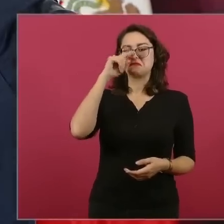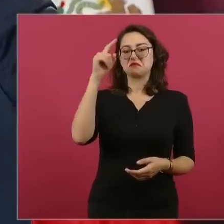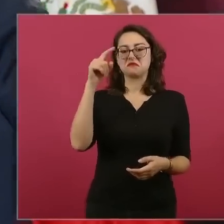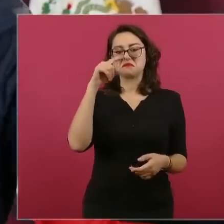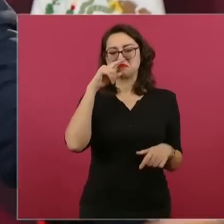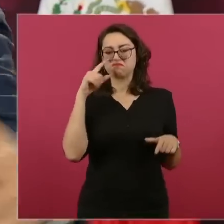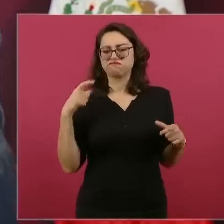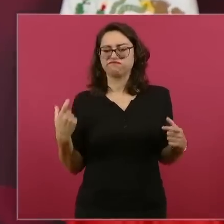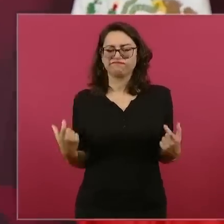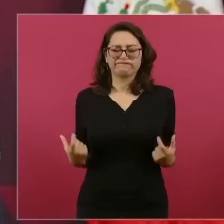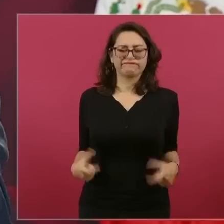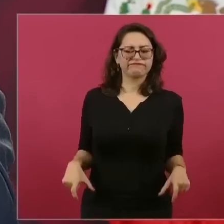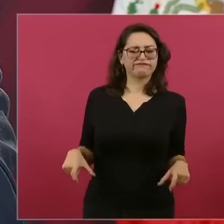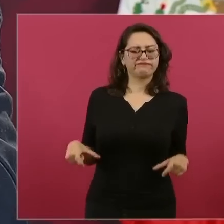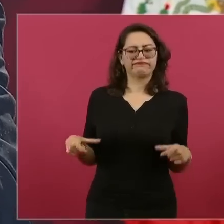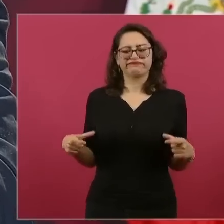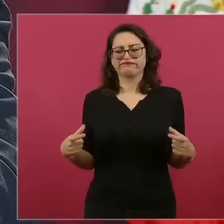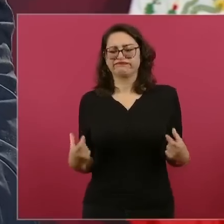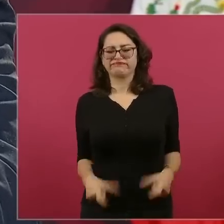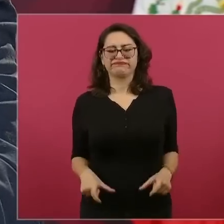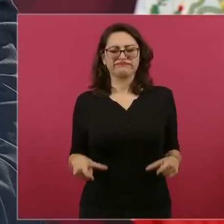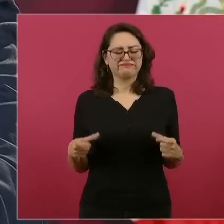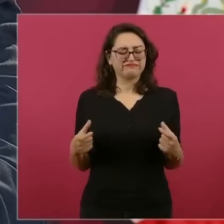vinculada al poder,